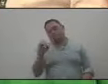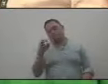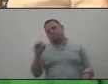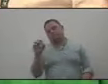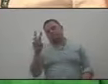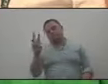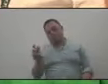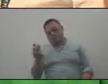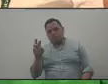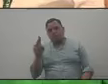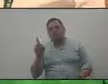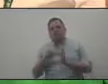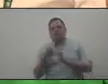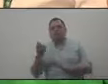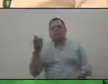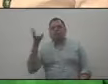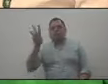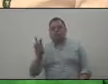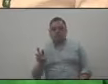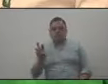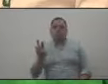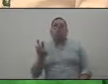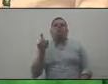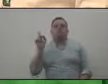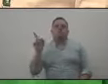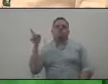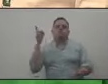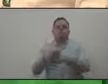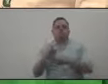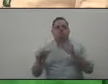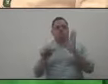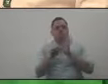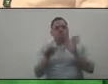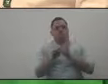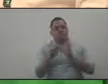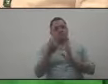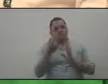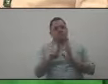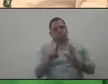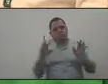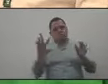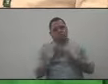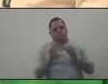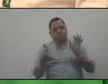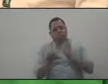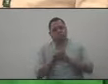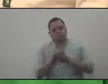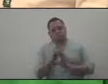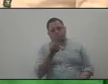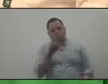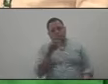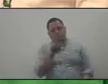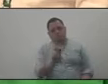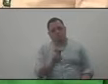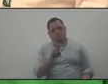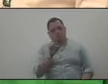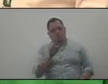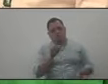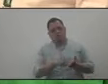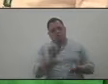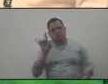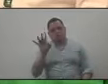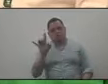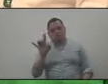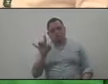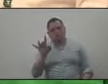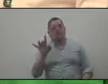000008 de 2018, en desarrollo del artículo 12 de la ley 1751 de 2015.